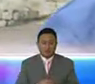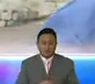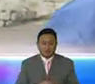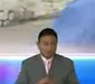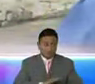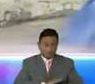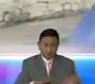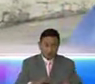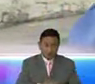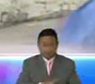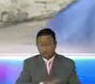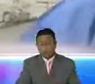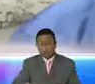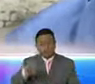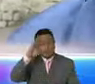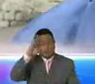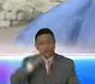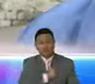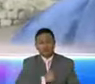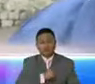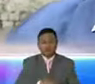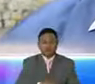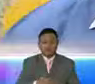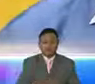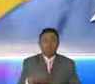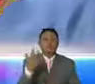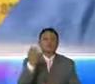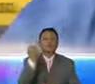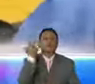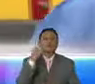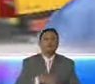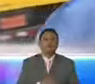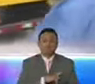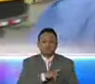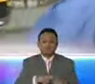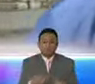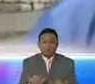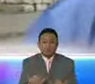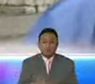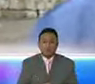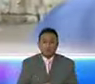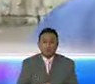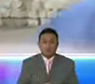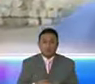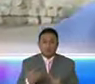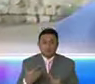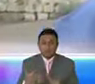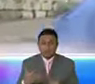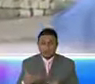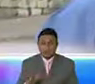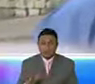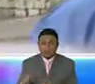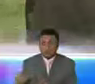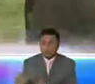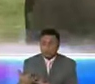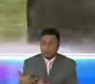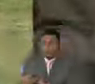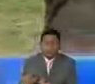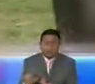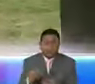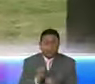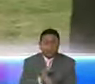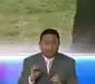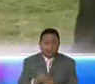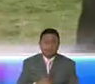simplemente enviaban la fuerza pública. Han pasado 15 días y hasta el momento no tenemos la más mínima información. Para Juan